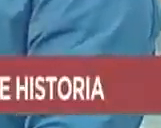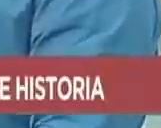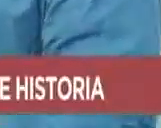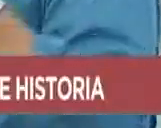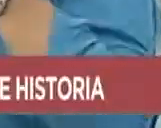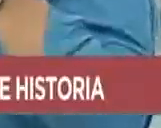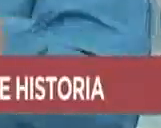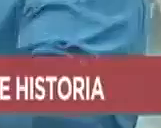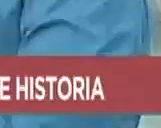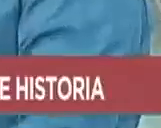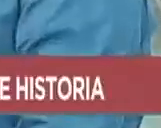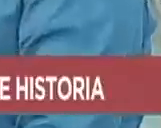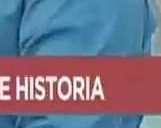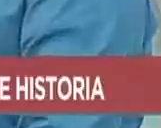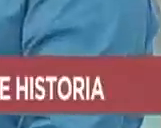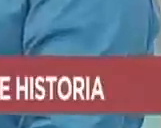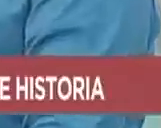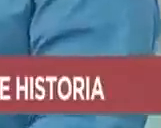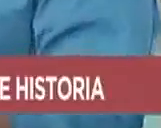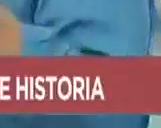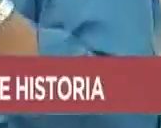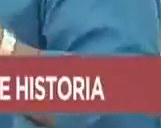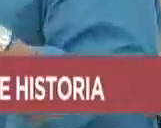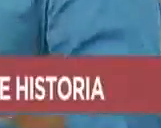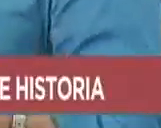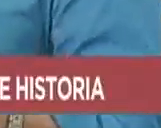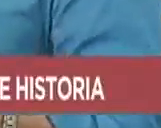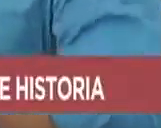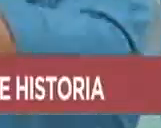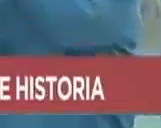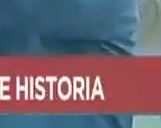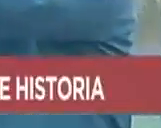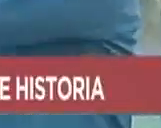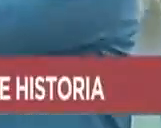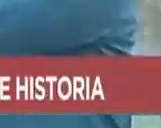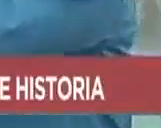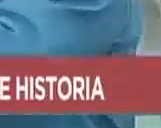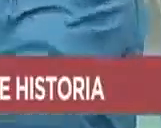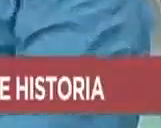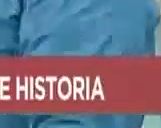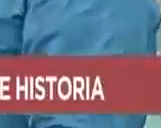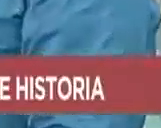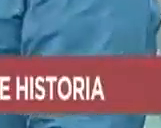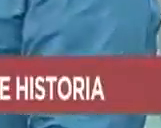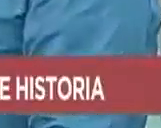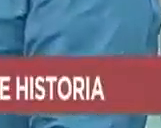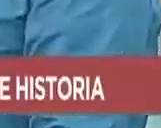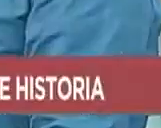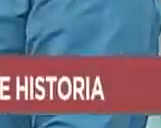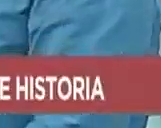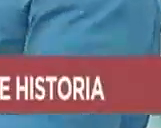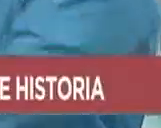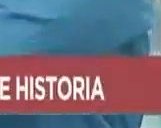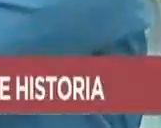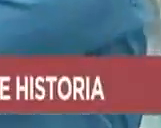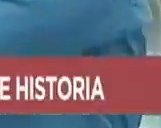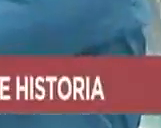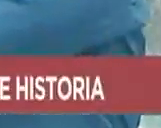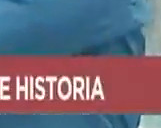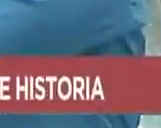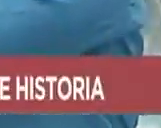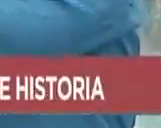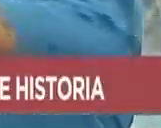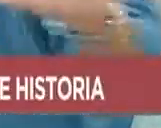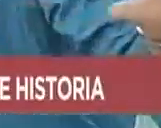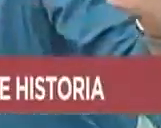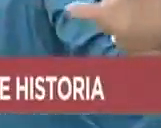y una serie de activistas sociales enardecido tumbaron la estatua de cristóbal colón y fue